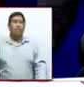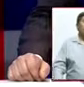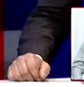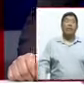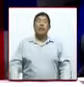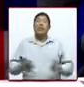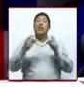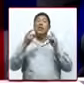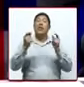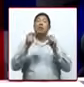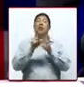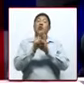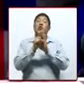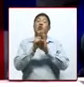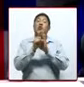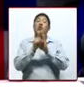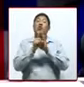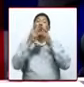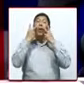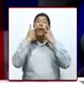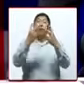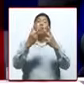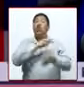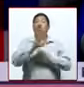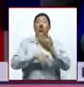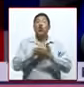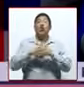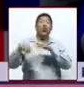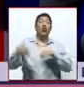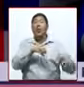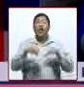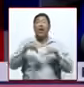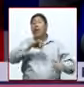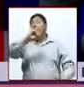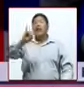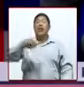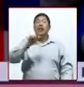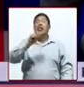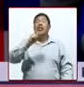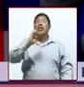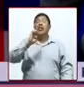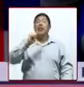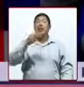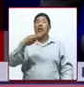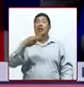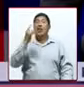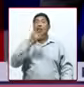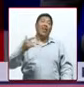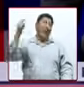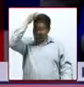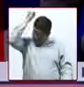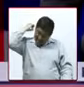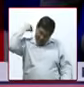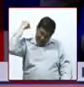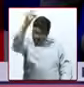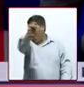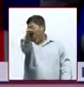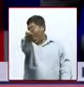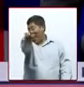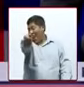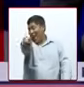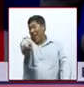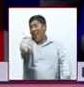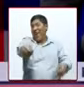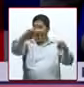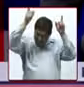Y en instantes, en minutitos, vamos a estar viendo todo lo que Janet está disfrutando en el Alto. Dos, uno, y que suene la banda. A ver,